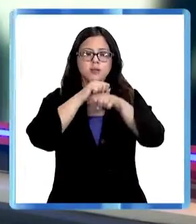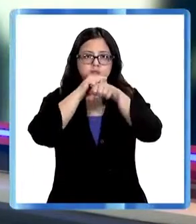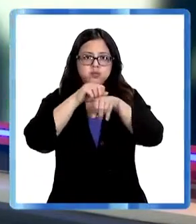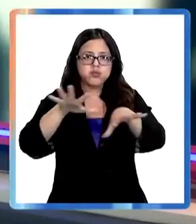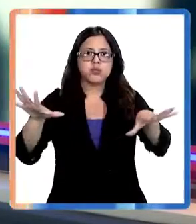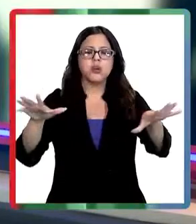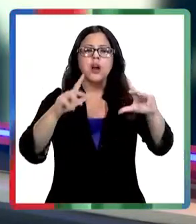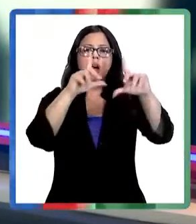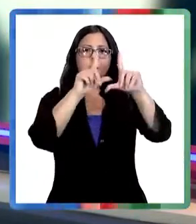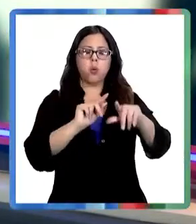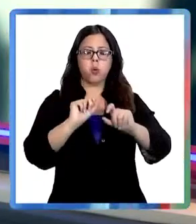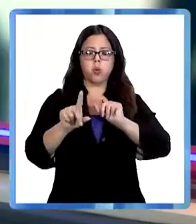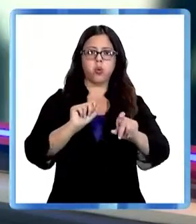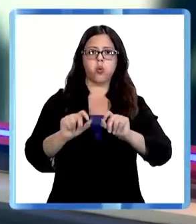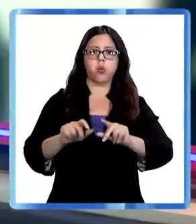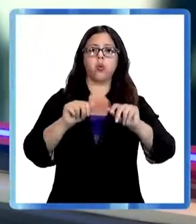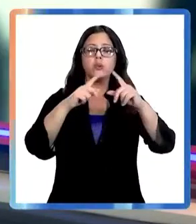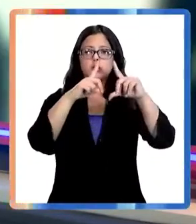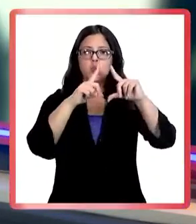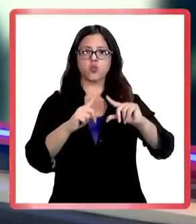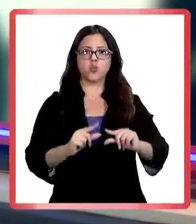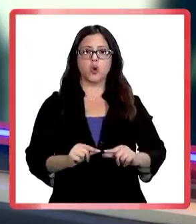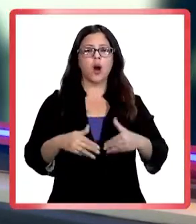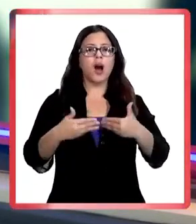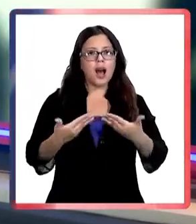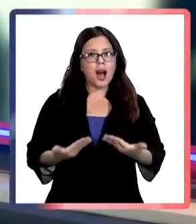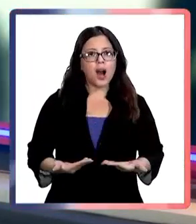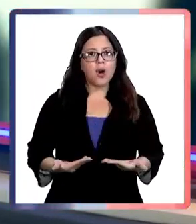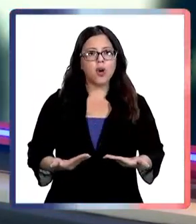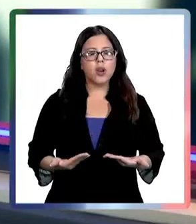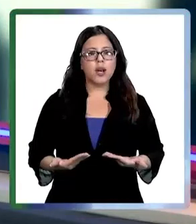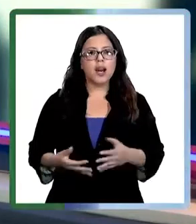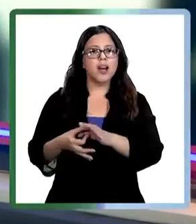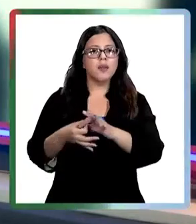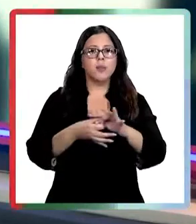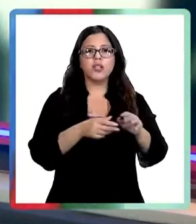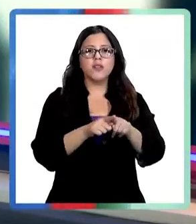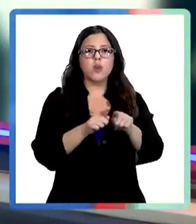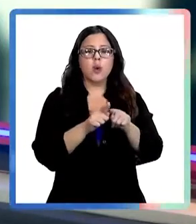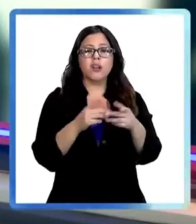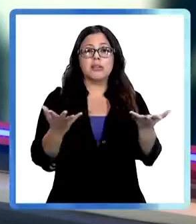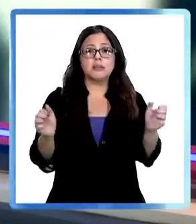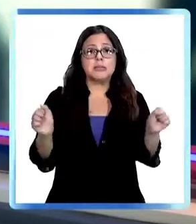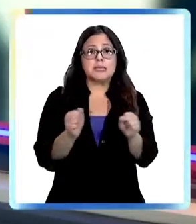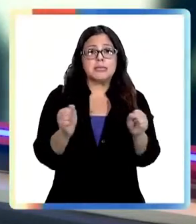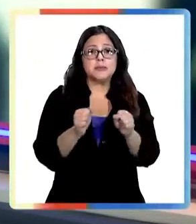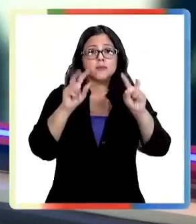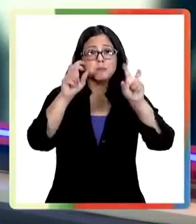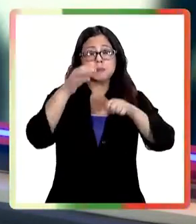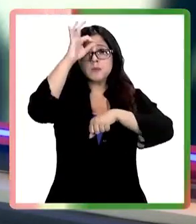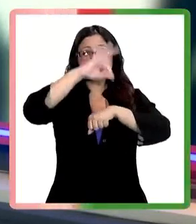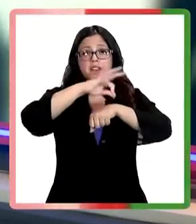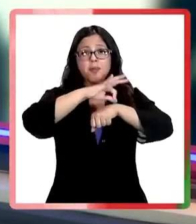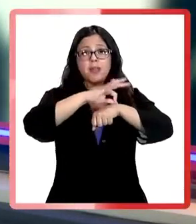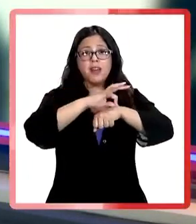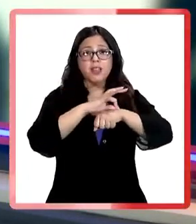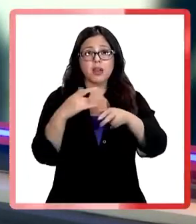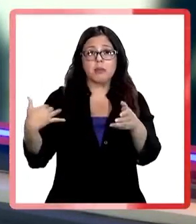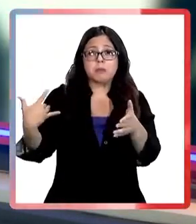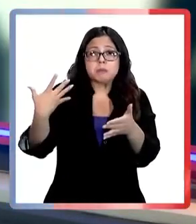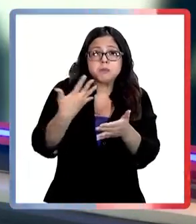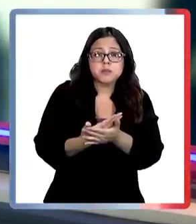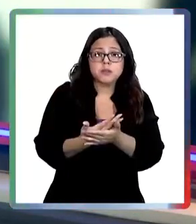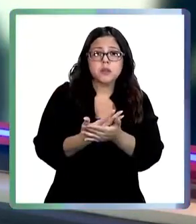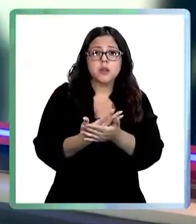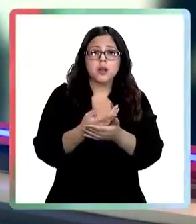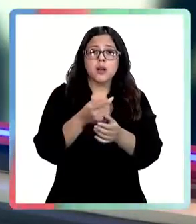ido bajando, ¿verdad?, en protección porque los anticuerpos van disminuyendo, es momento, dado que se ha alargado nuestro invierno en términos de virus respiratorios,